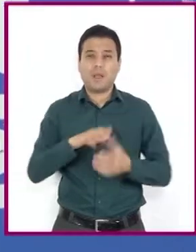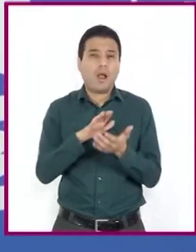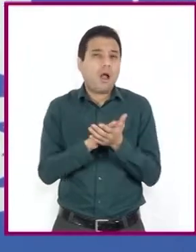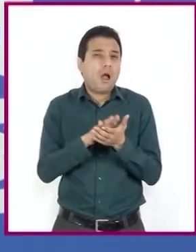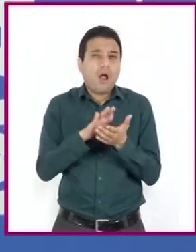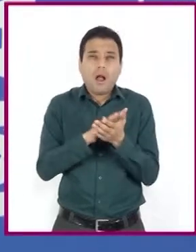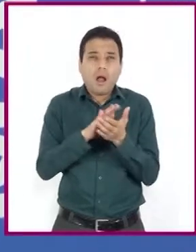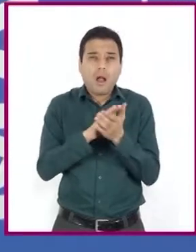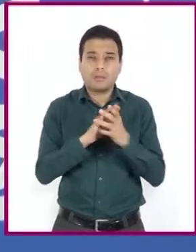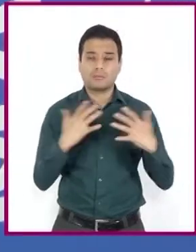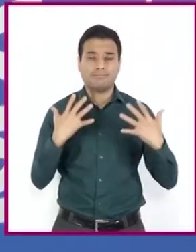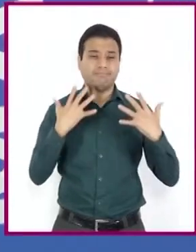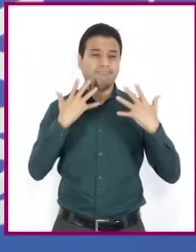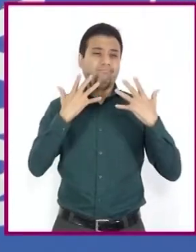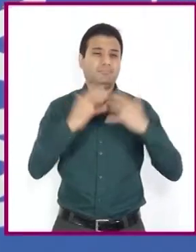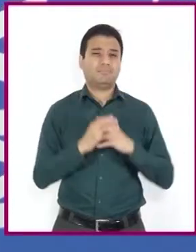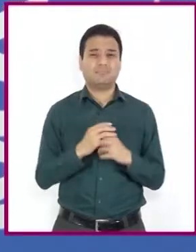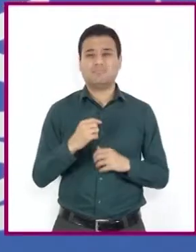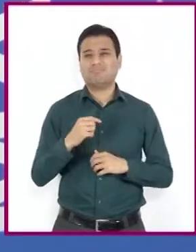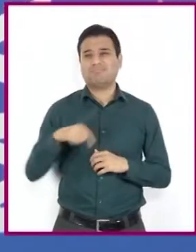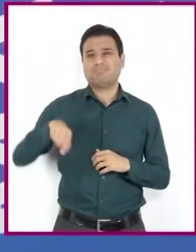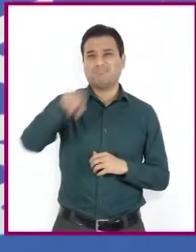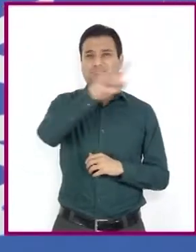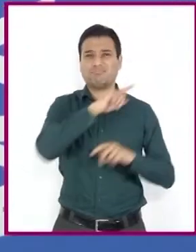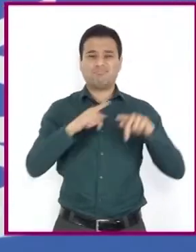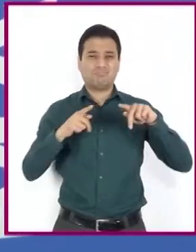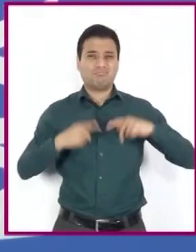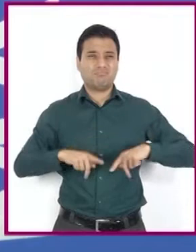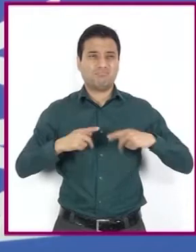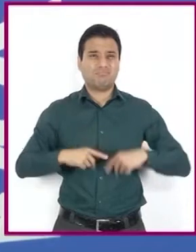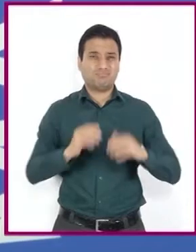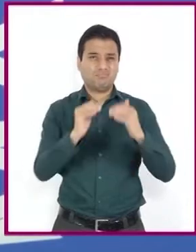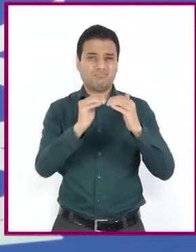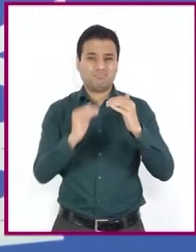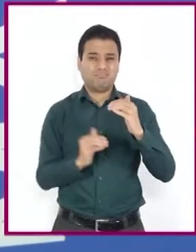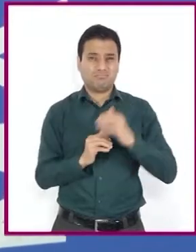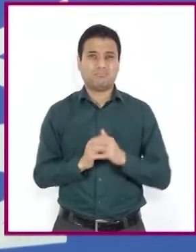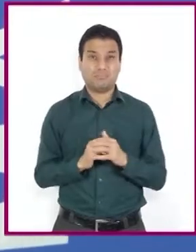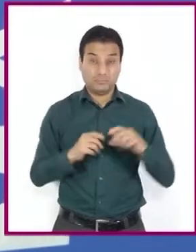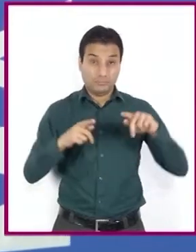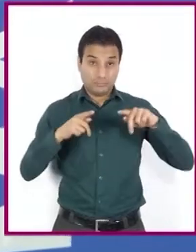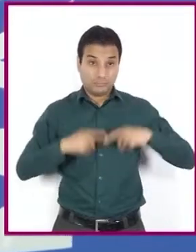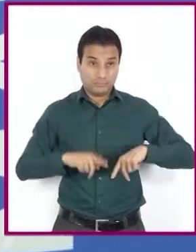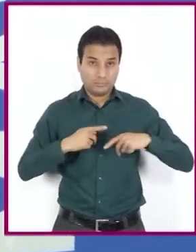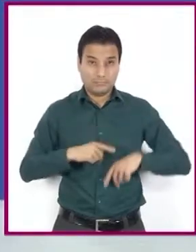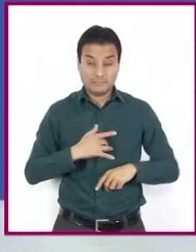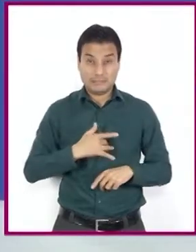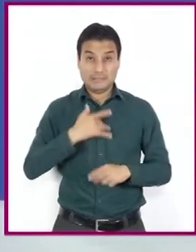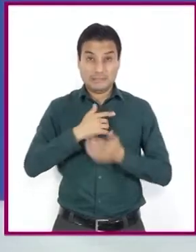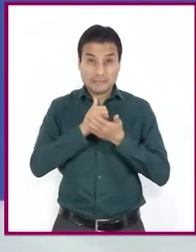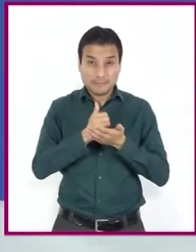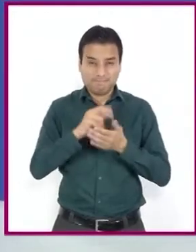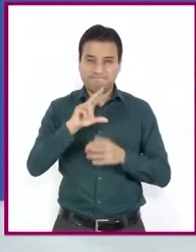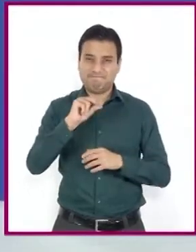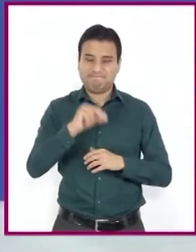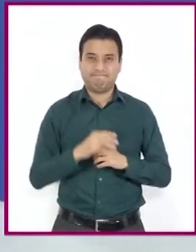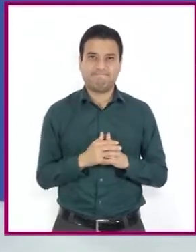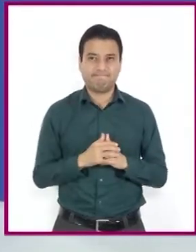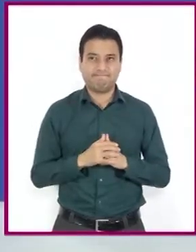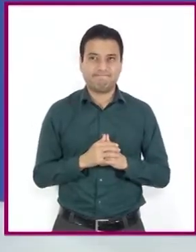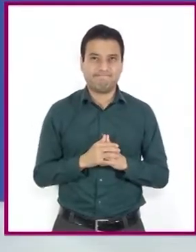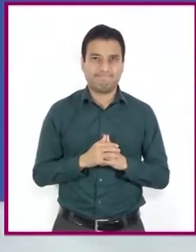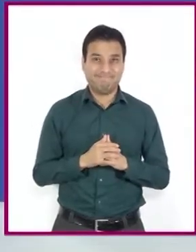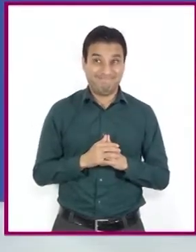que los demás son inferiores y no tener empatía por los demás. Con esta